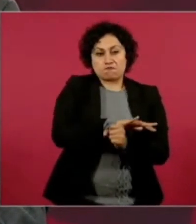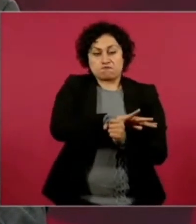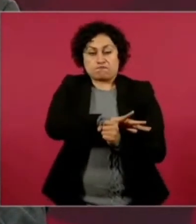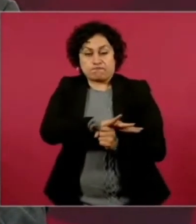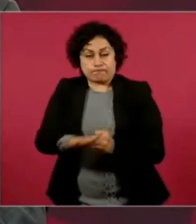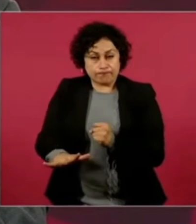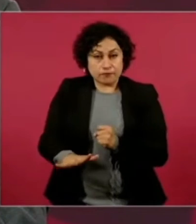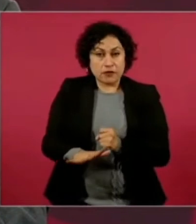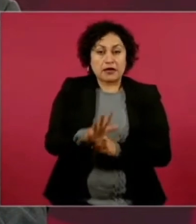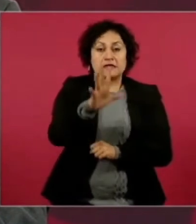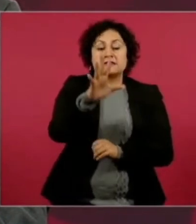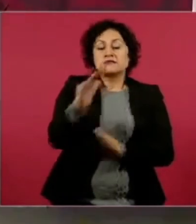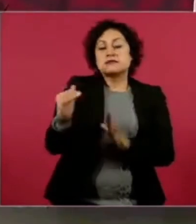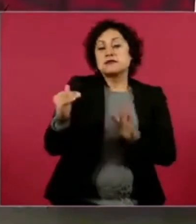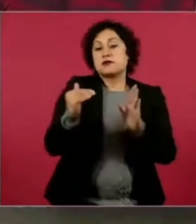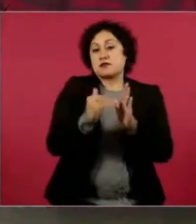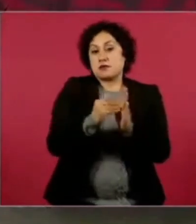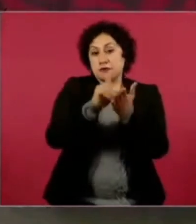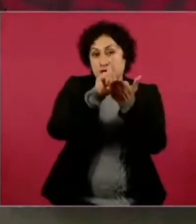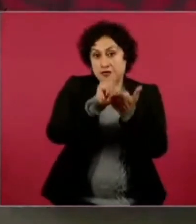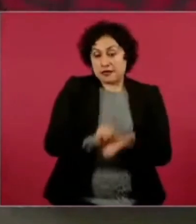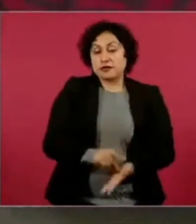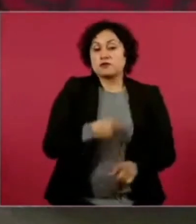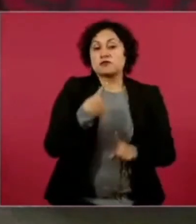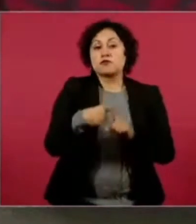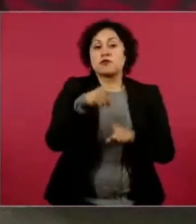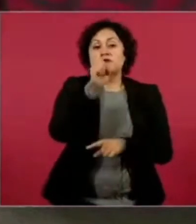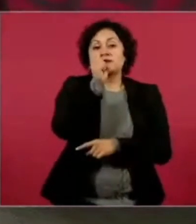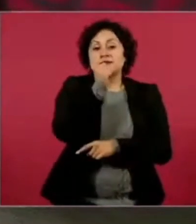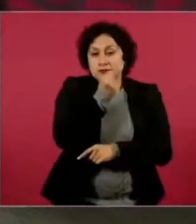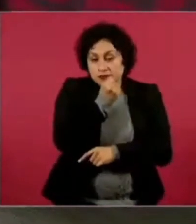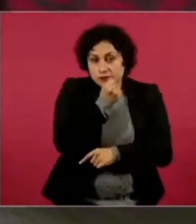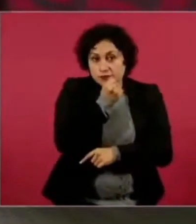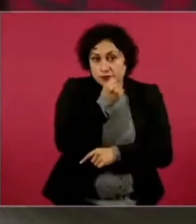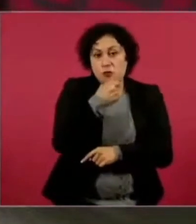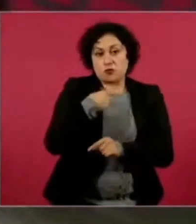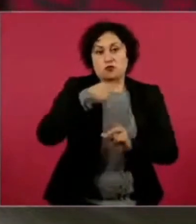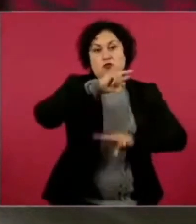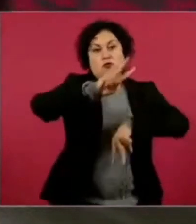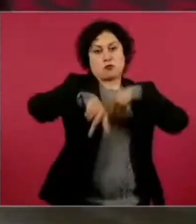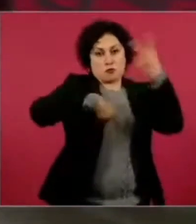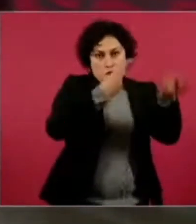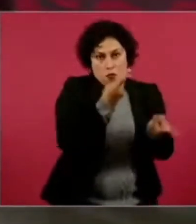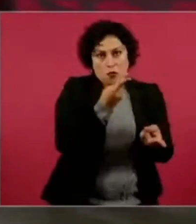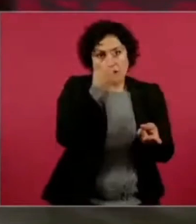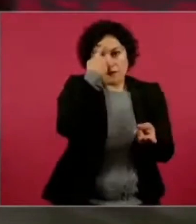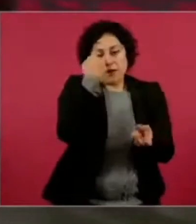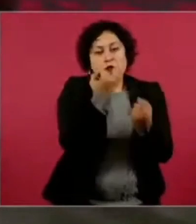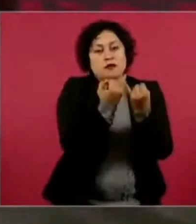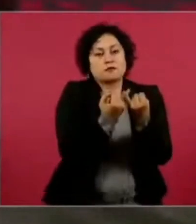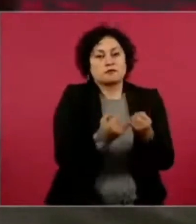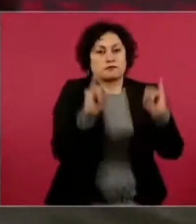por segundo. Y voy a ir ya a inaugurar el 16.